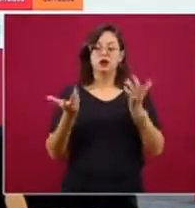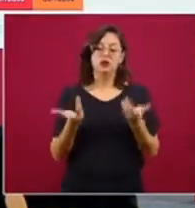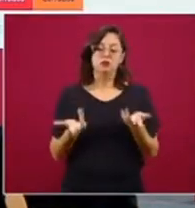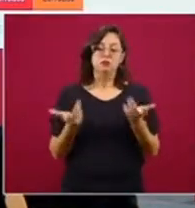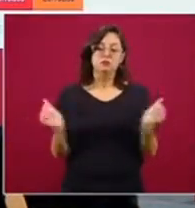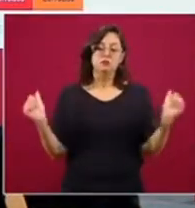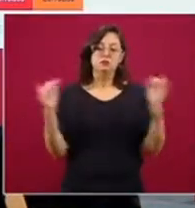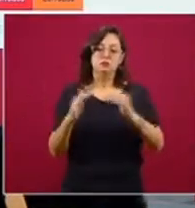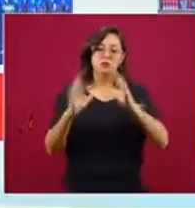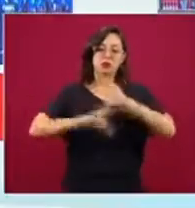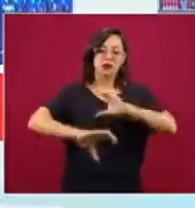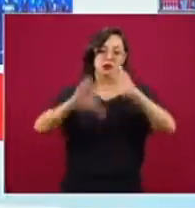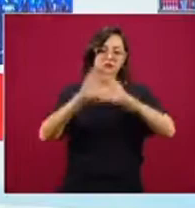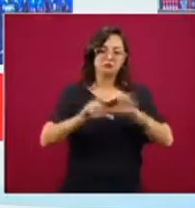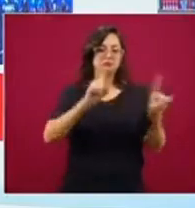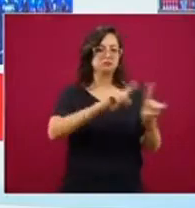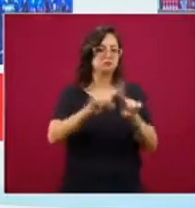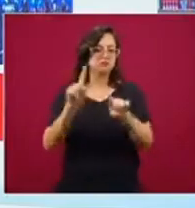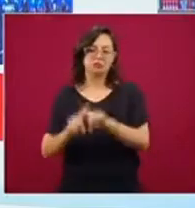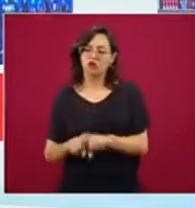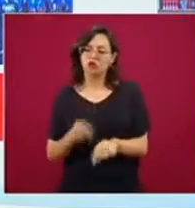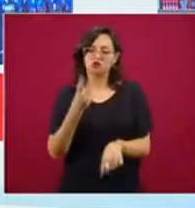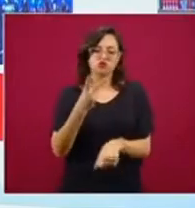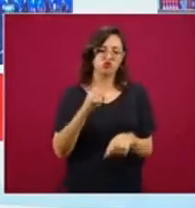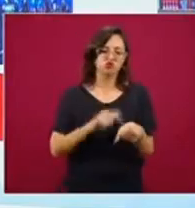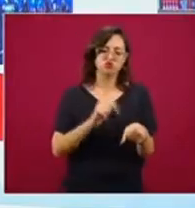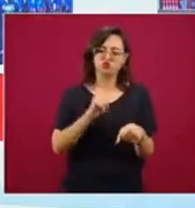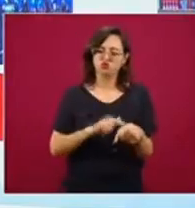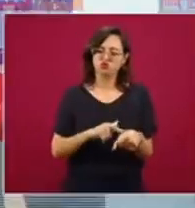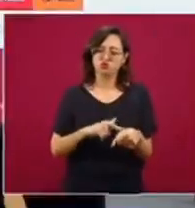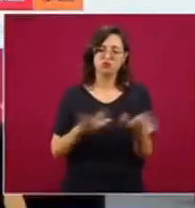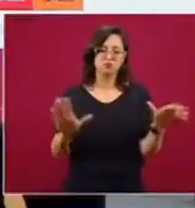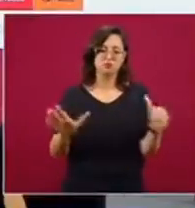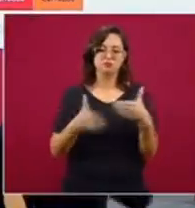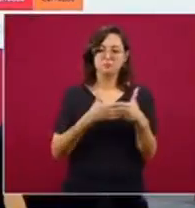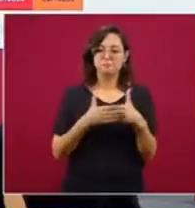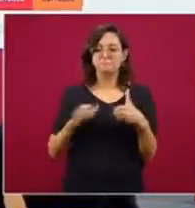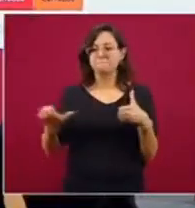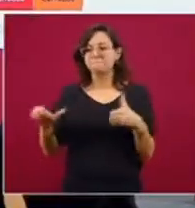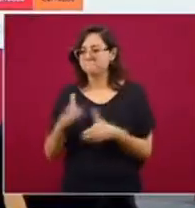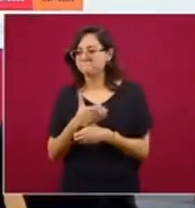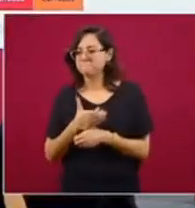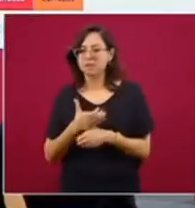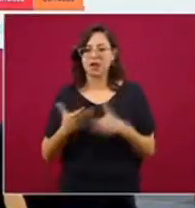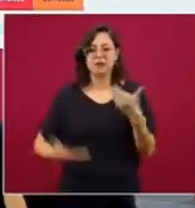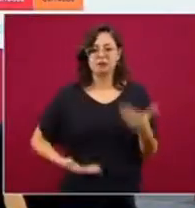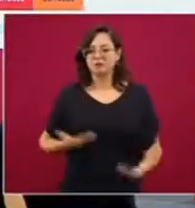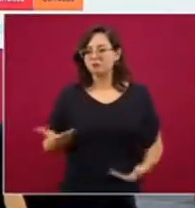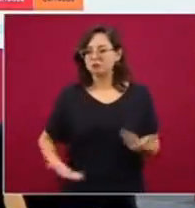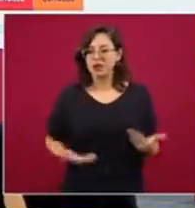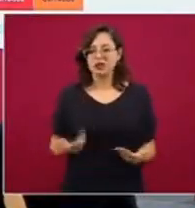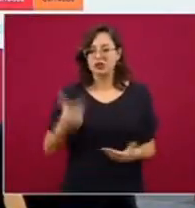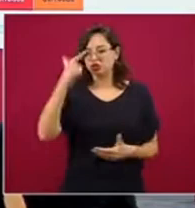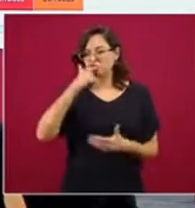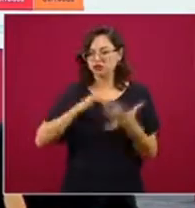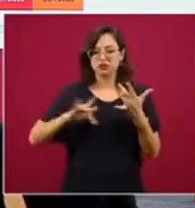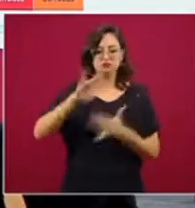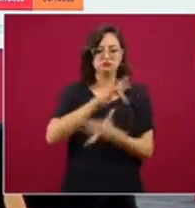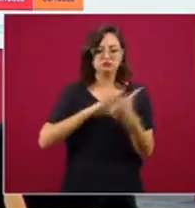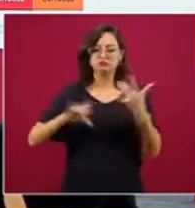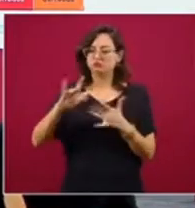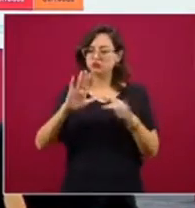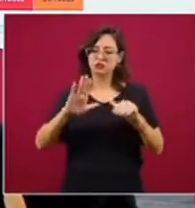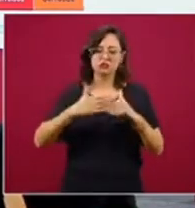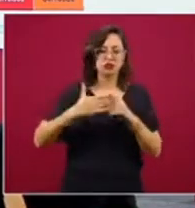masivos, cerrados, y bares y otros sitios de esparcimiento, centros de baile, centros nocturnos,